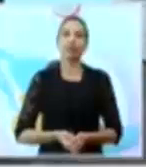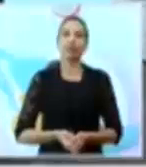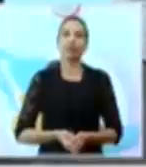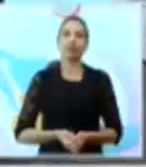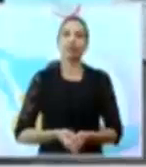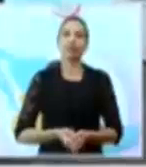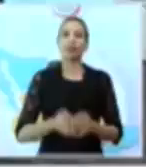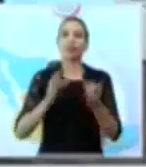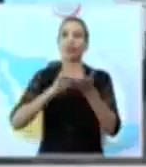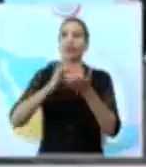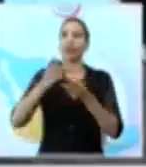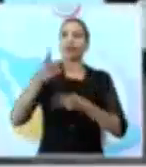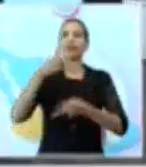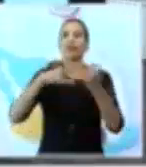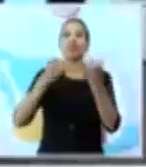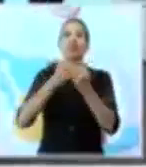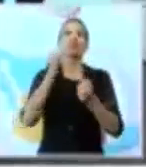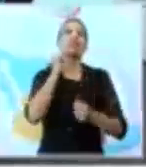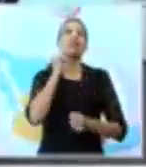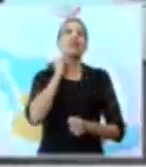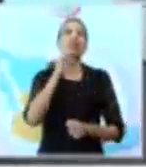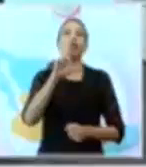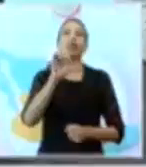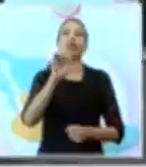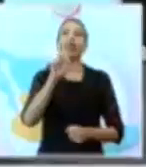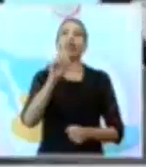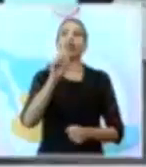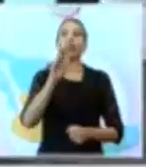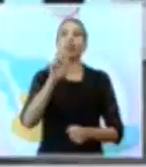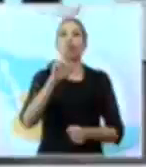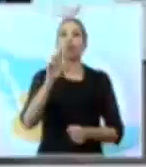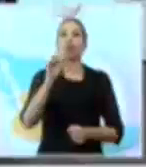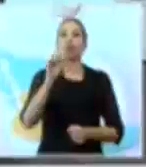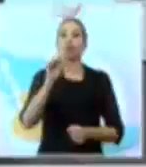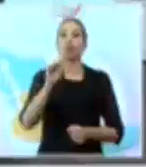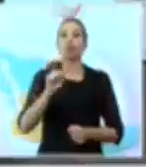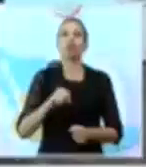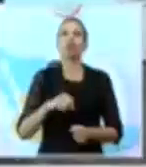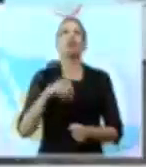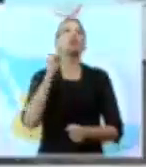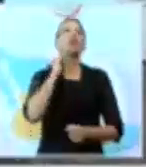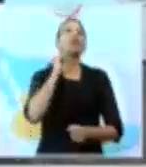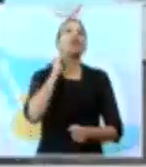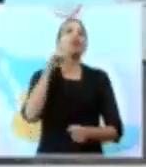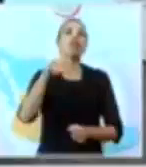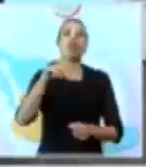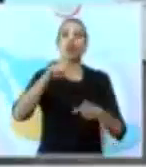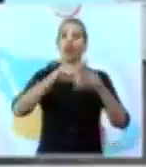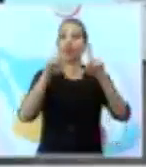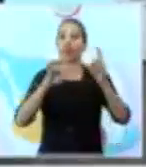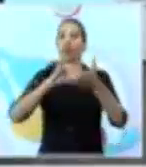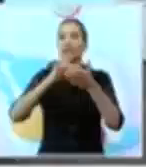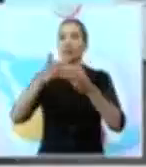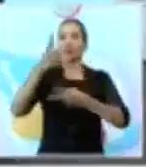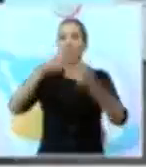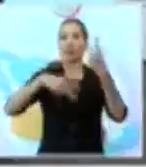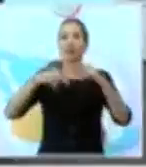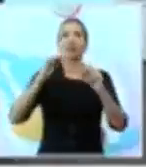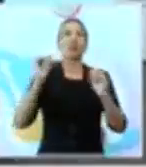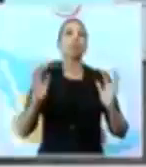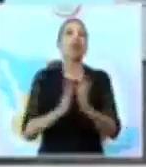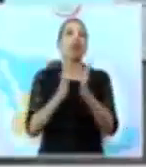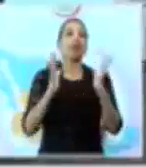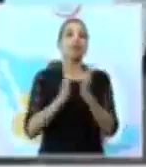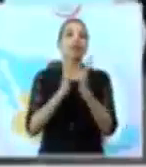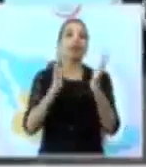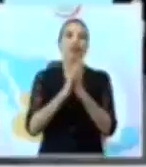Agradecemos también la presencia en este acto del senador Ricardo Barroso Agramont. El Senado de la República agradece su presencia y